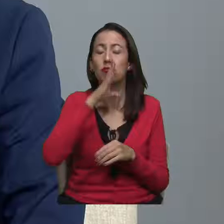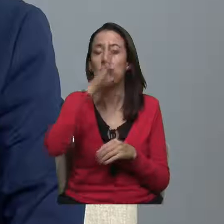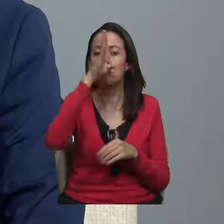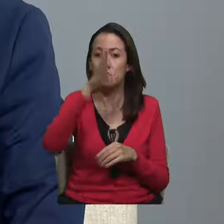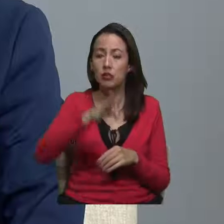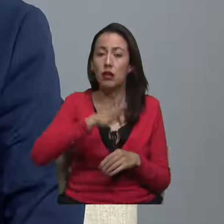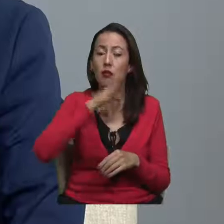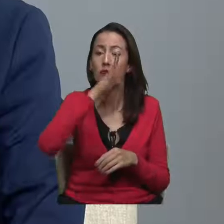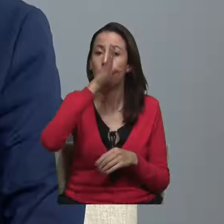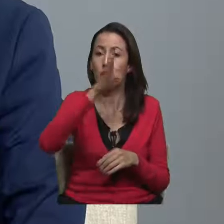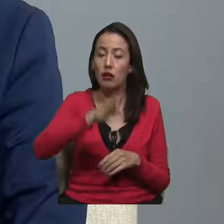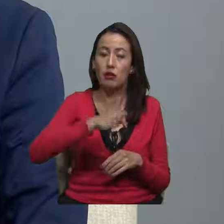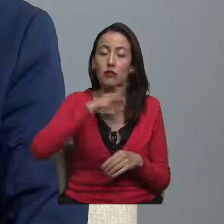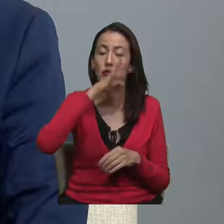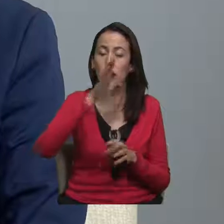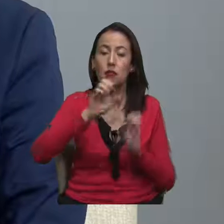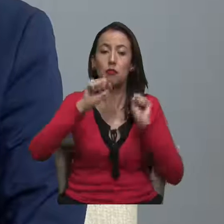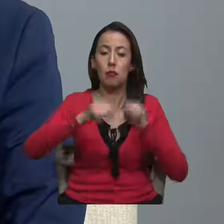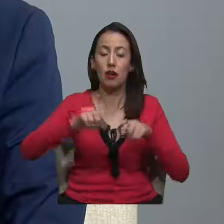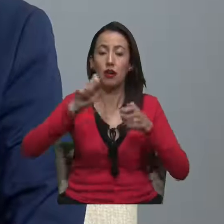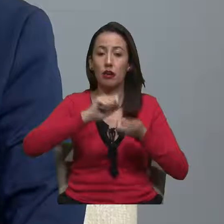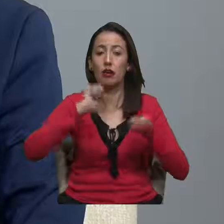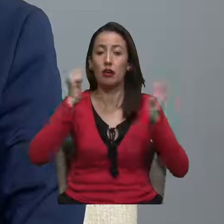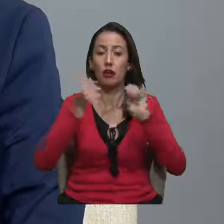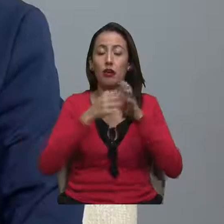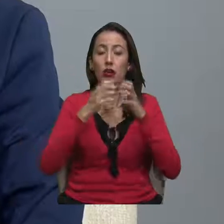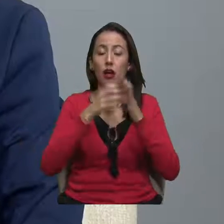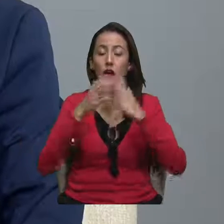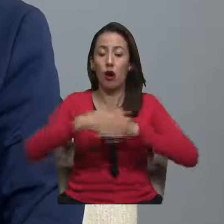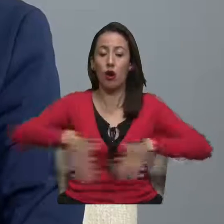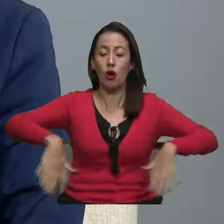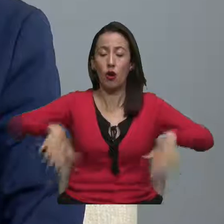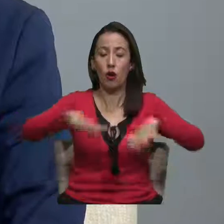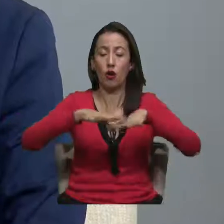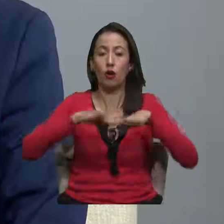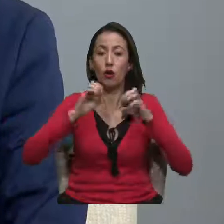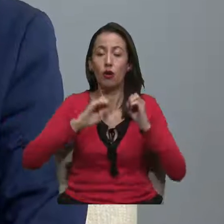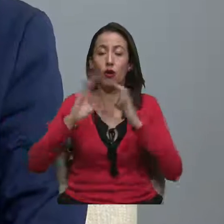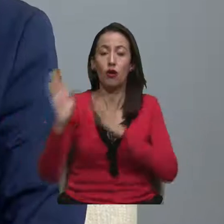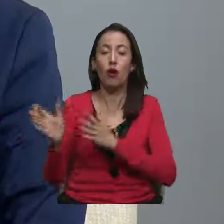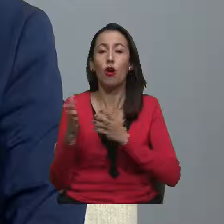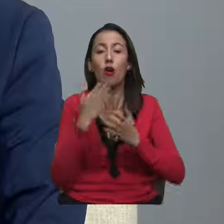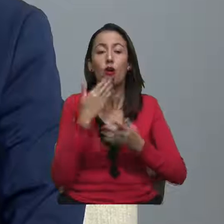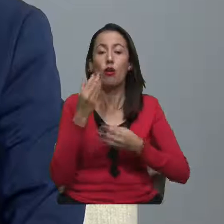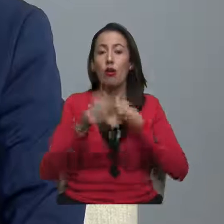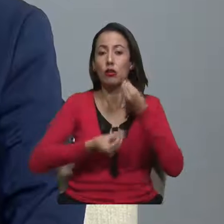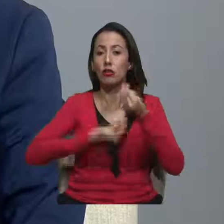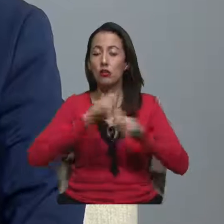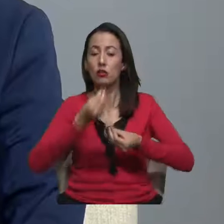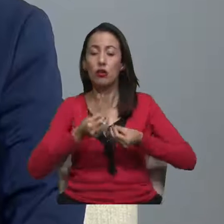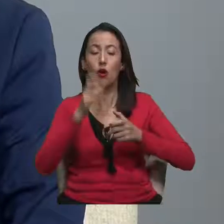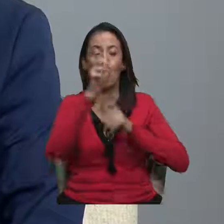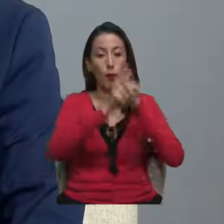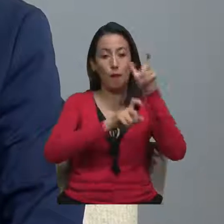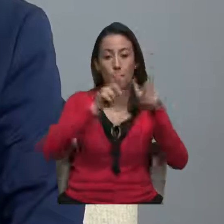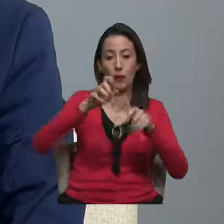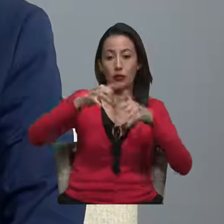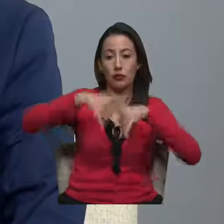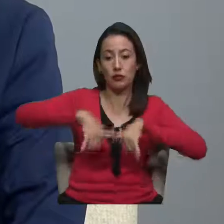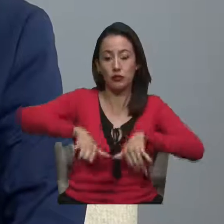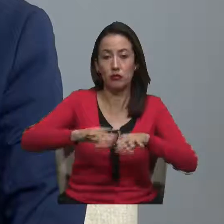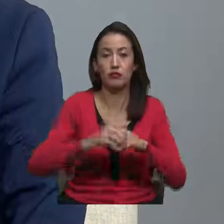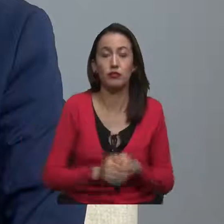la parte de la justicia esté reestructurada necesitamos ver gente proba para sus sentencias